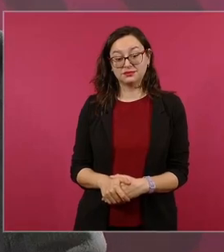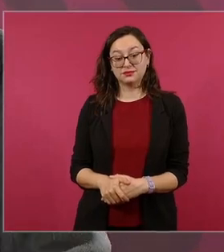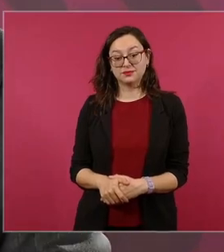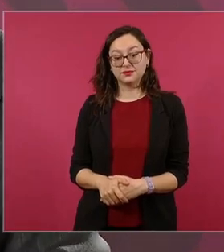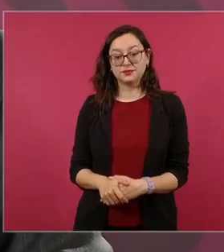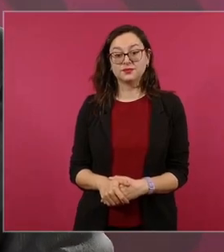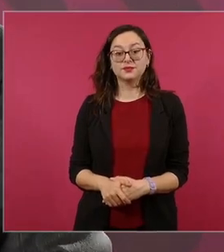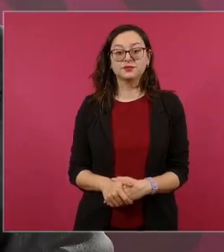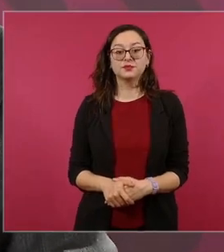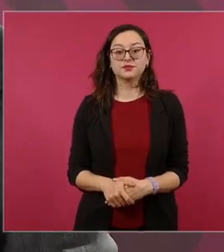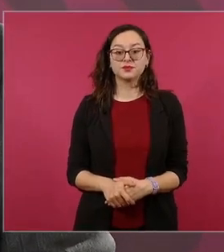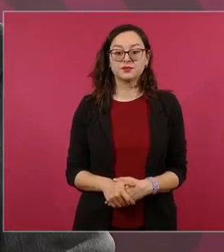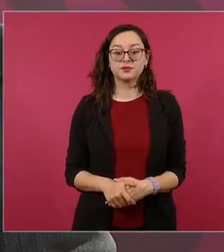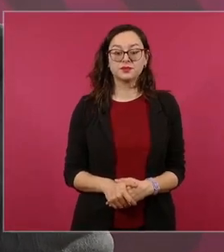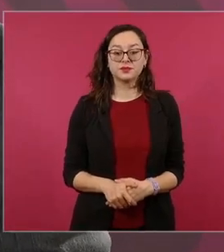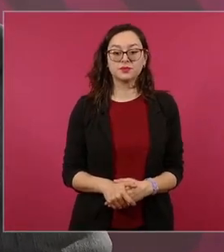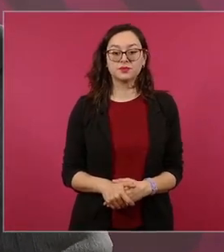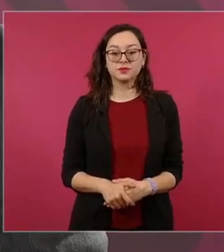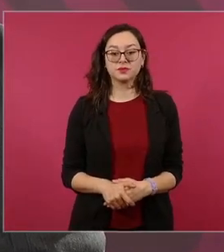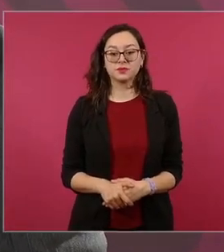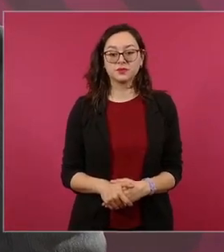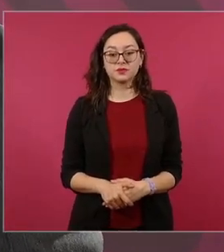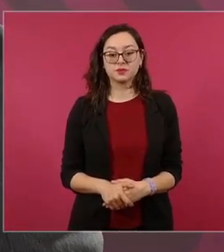Y también esa idea, ¿no?,